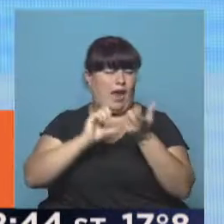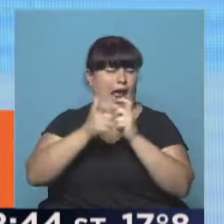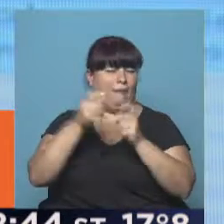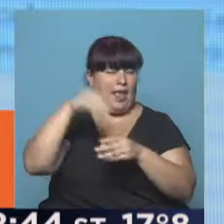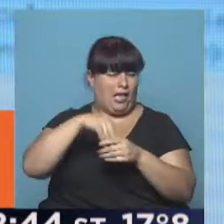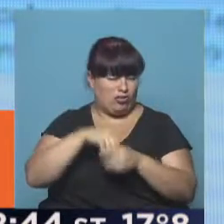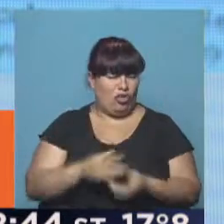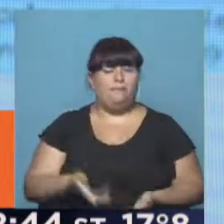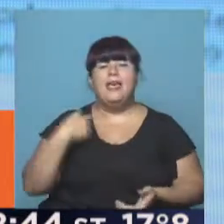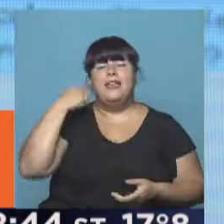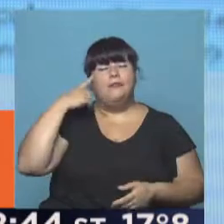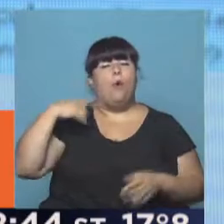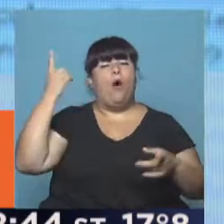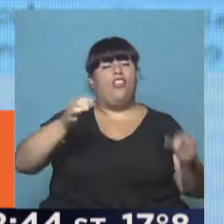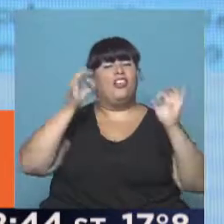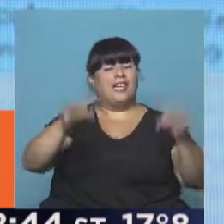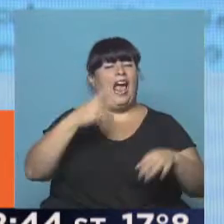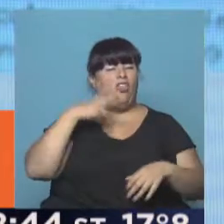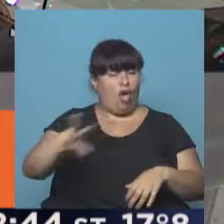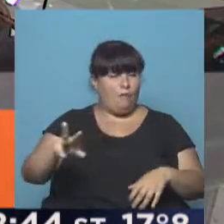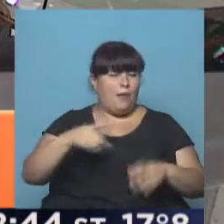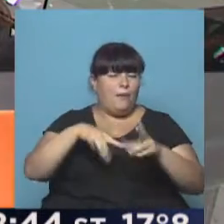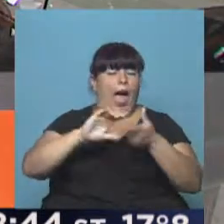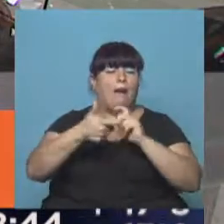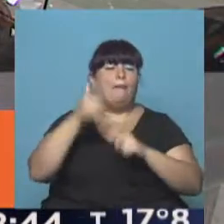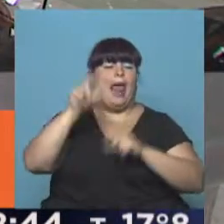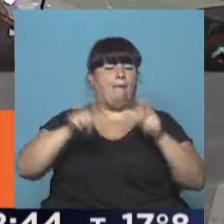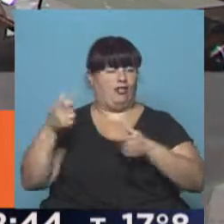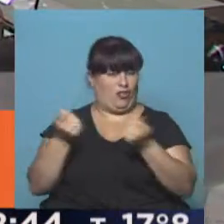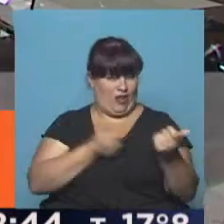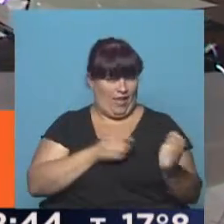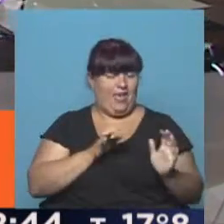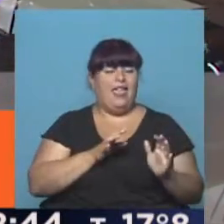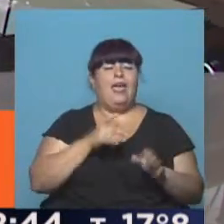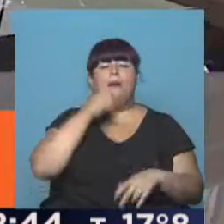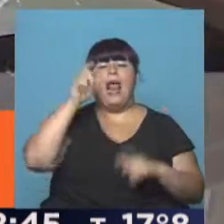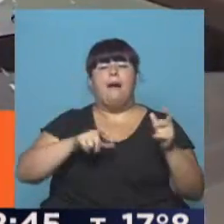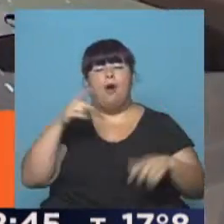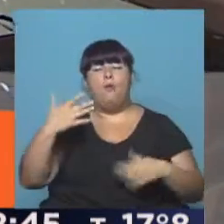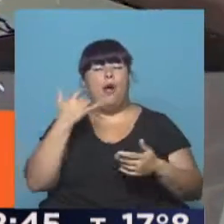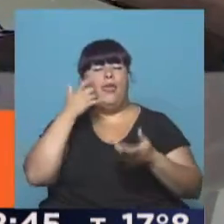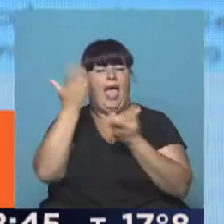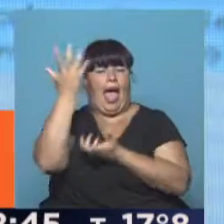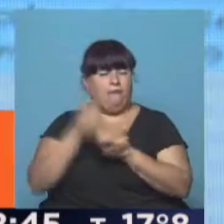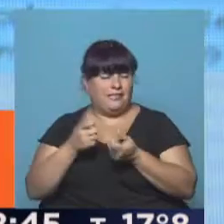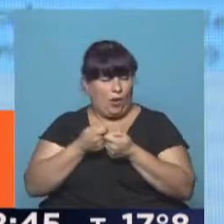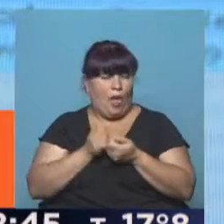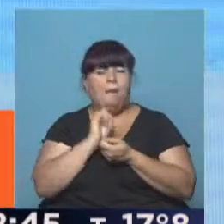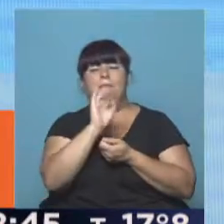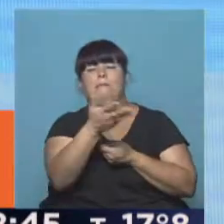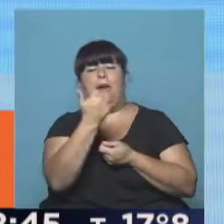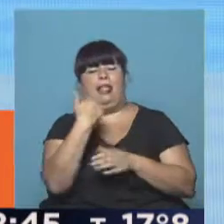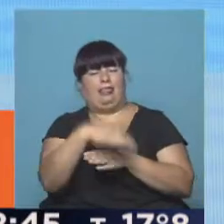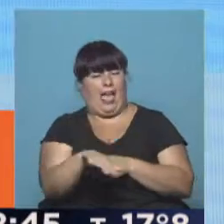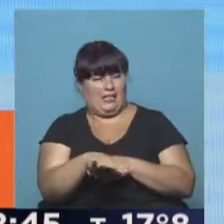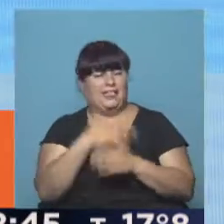aplicación la idea es que cuando lleguemos a 2000 se lanza la aplicación para pasajeros qué quiere decir esto que los pasajeros van a poder bajarse la aplicación empezar a pedir un taxi